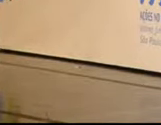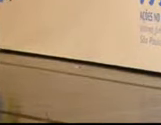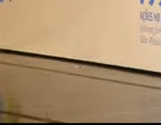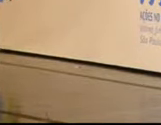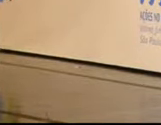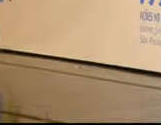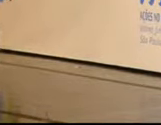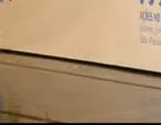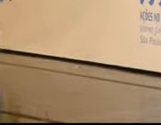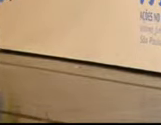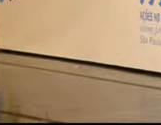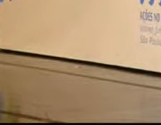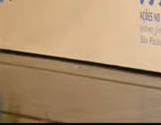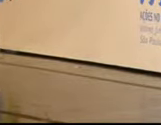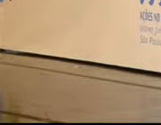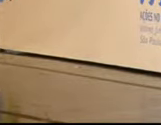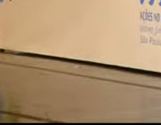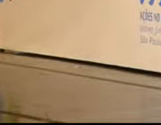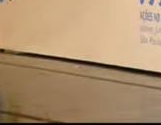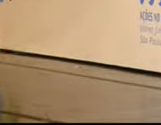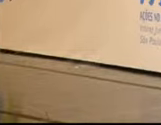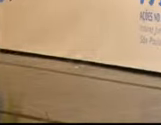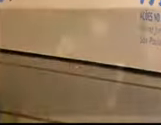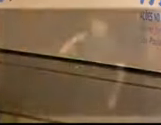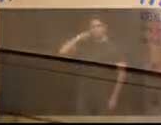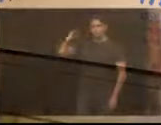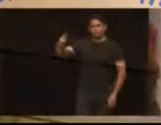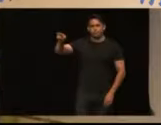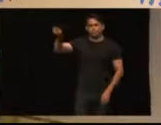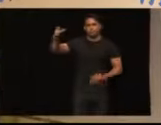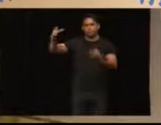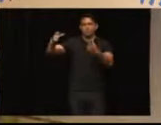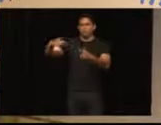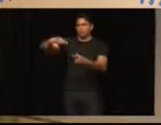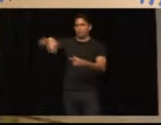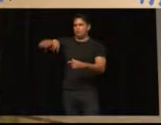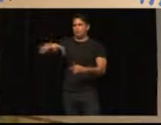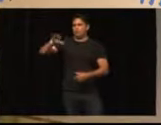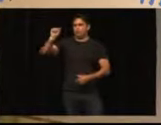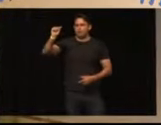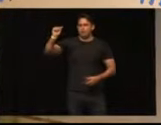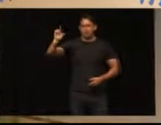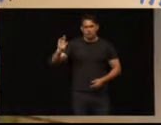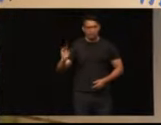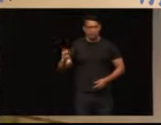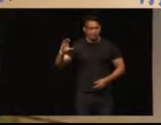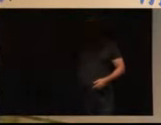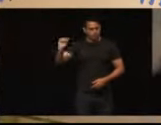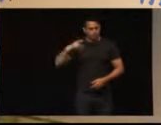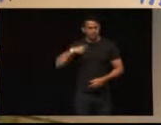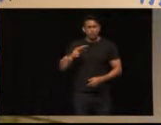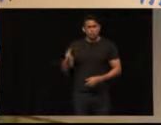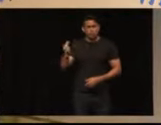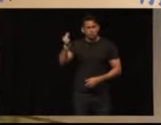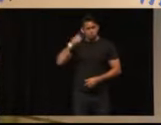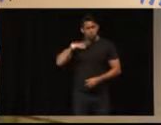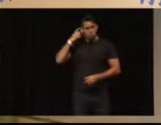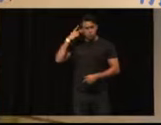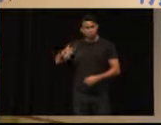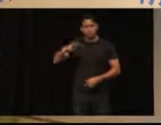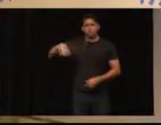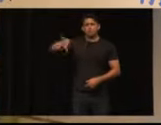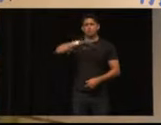en el debate. Bien, esto es el costo para el país para recibir un mundial de